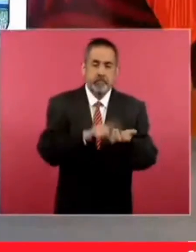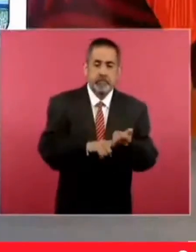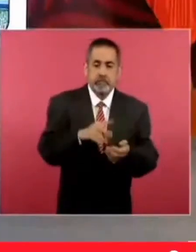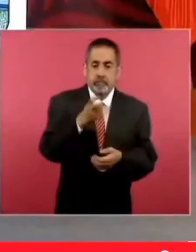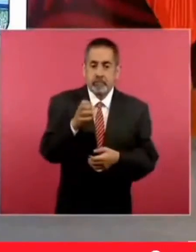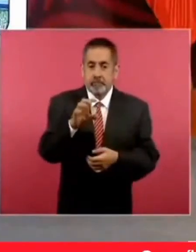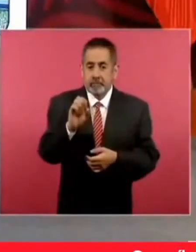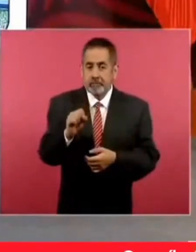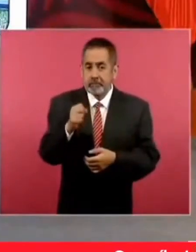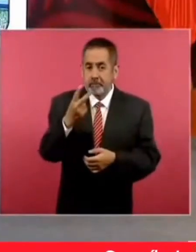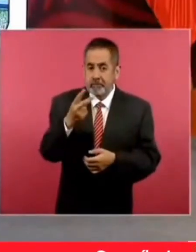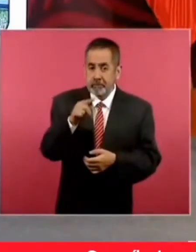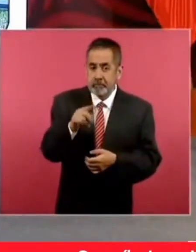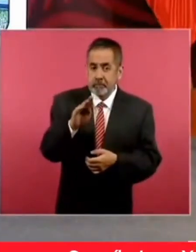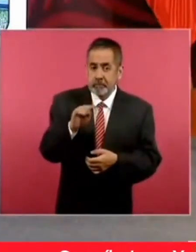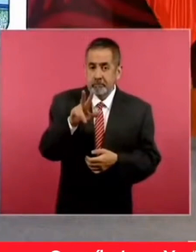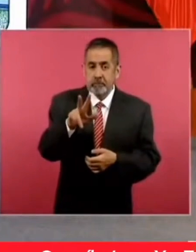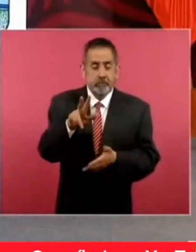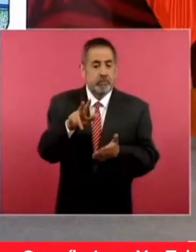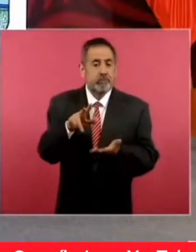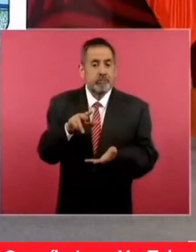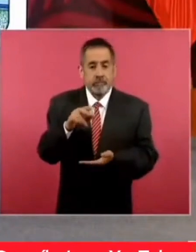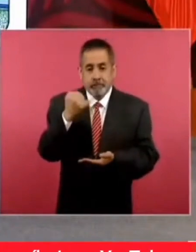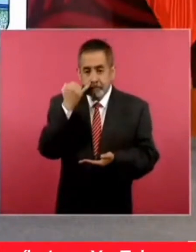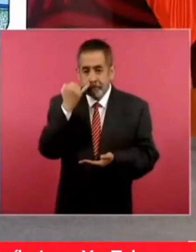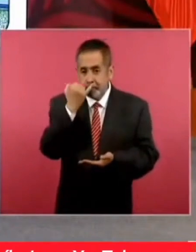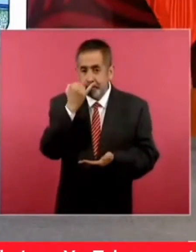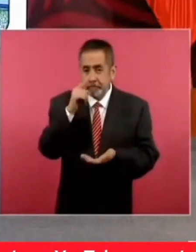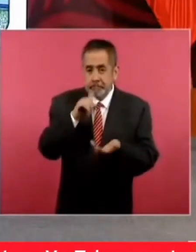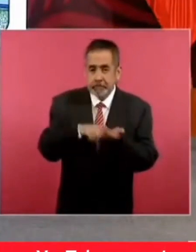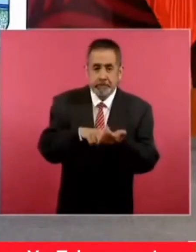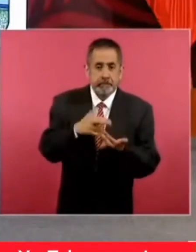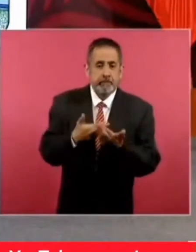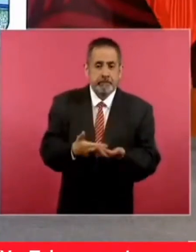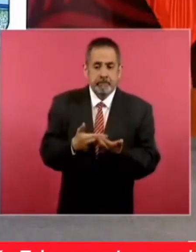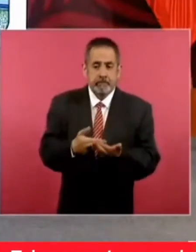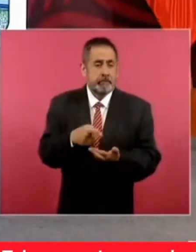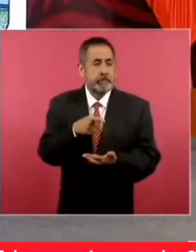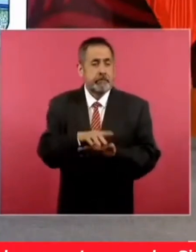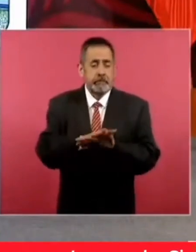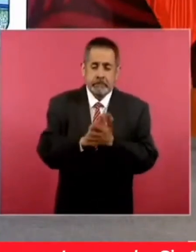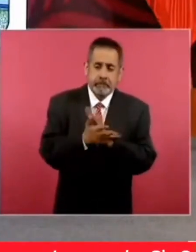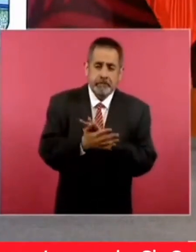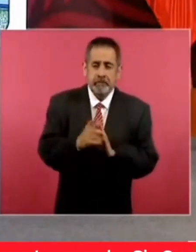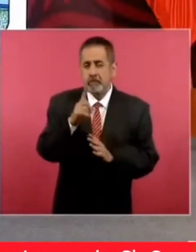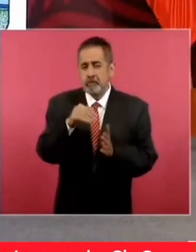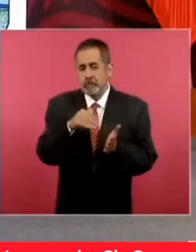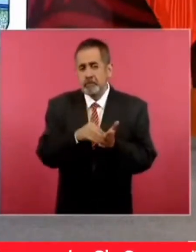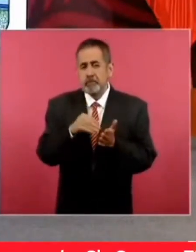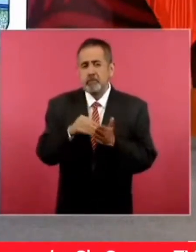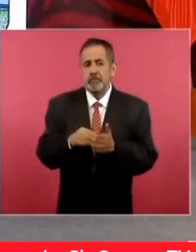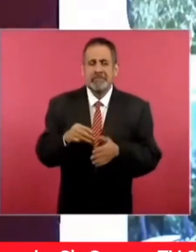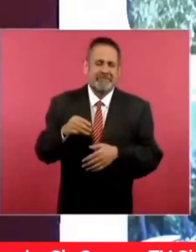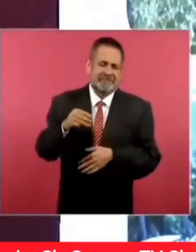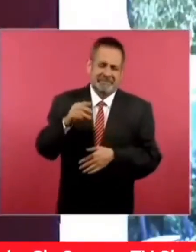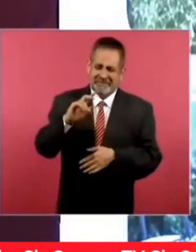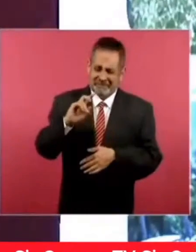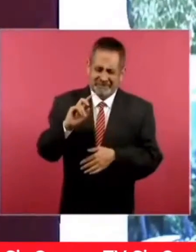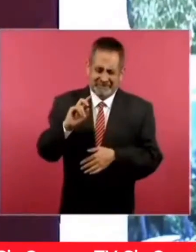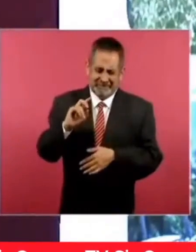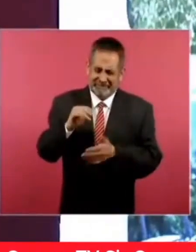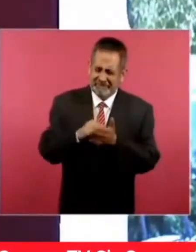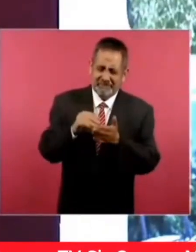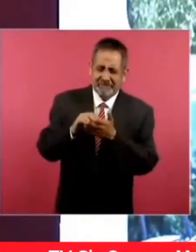dos noventa y ocho kilogramos de cocaína con esto se hubiera podido producir uno punto cuatro millones de